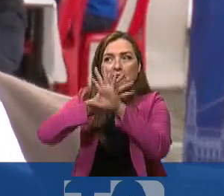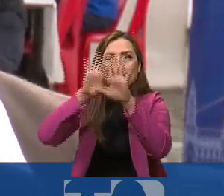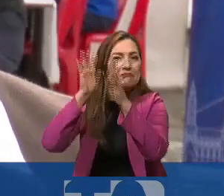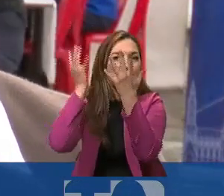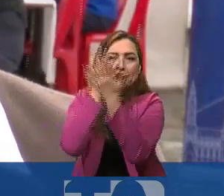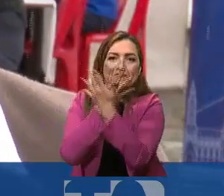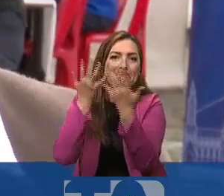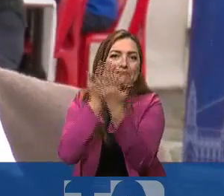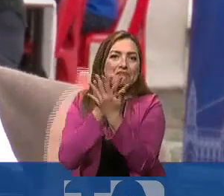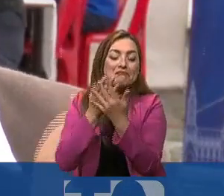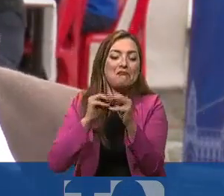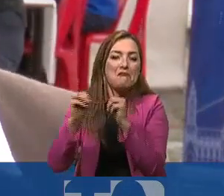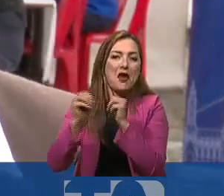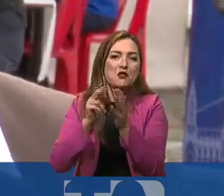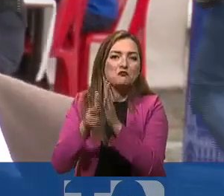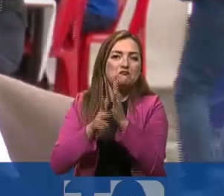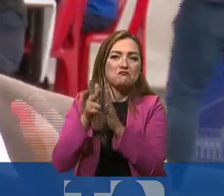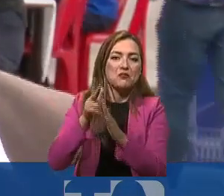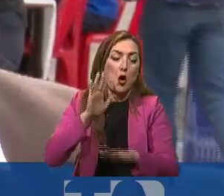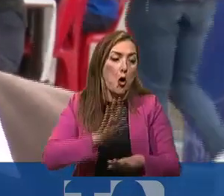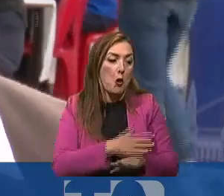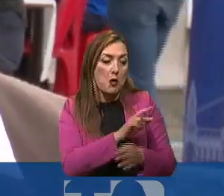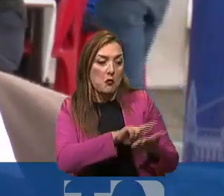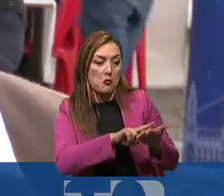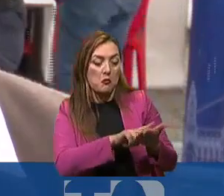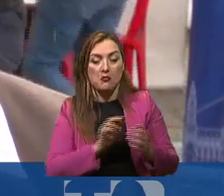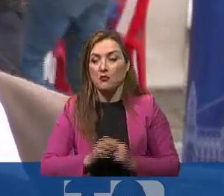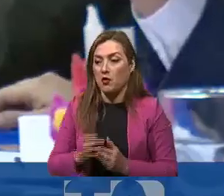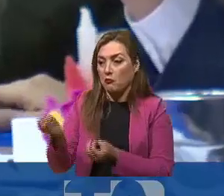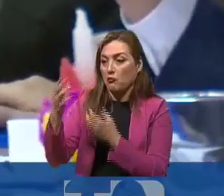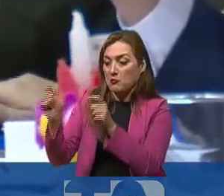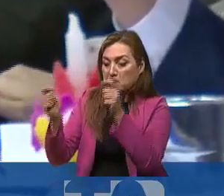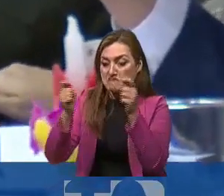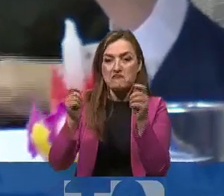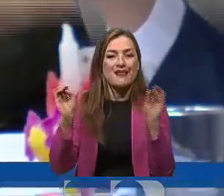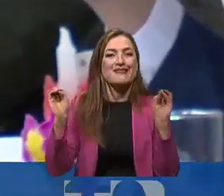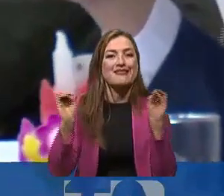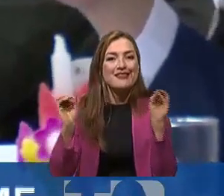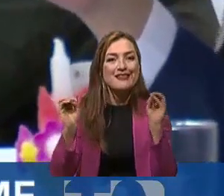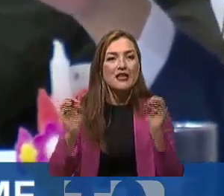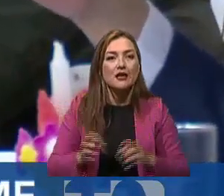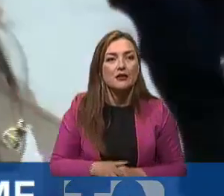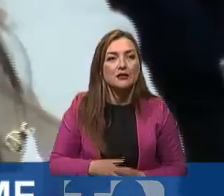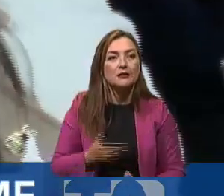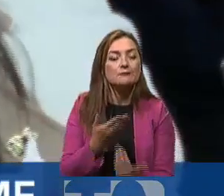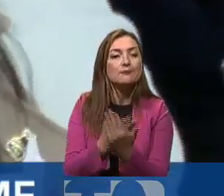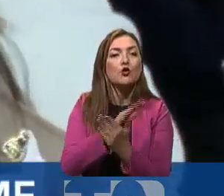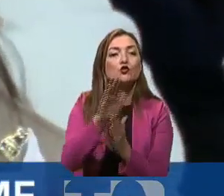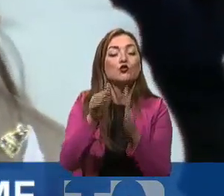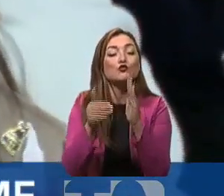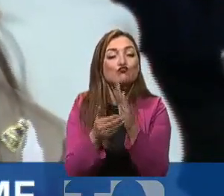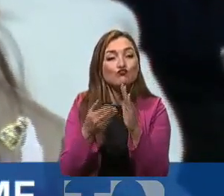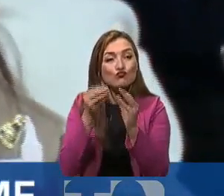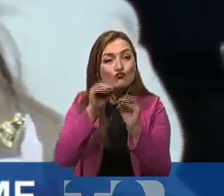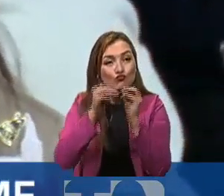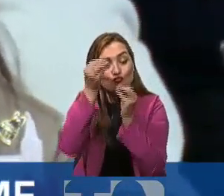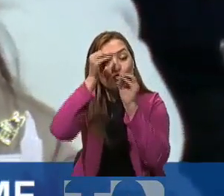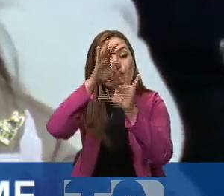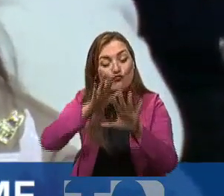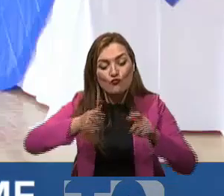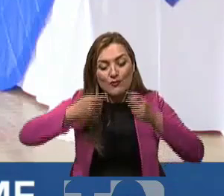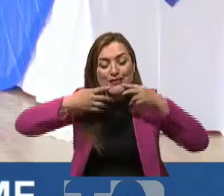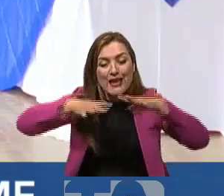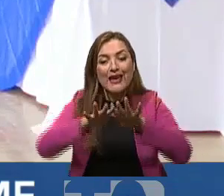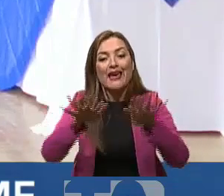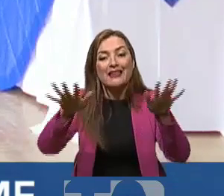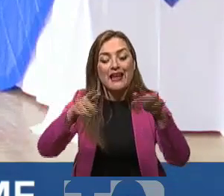la precisión de la información. No nos han convocado, pero tampoco nos han llegado los informes. Los ediles exigen una vez más que se presente un informe ante el Pleno